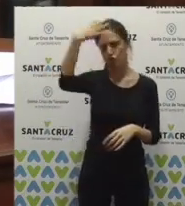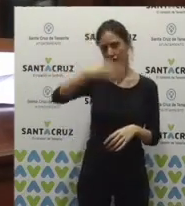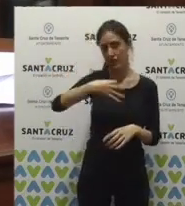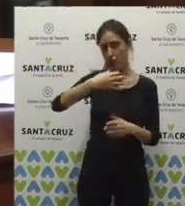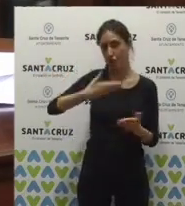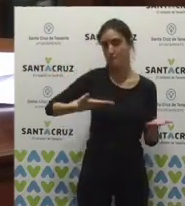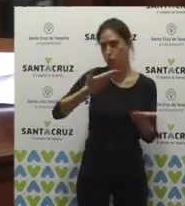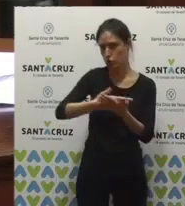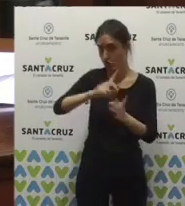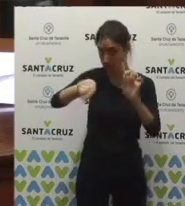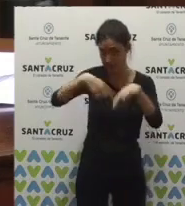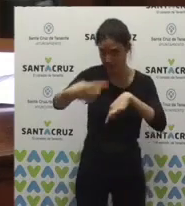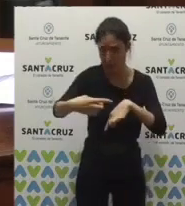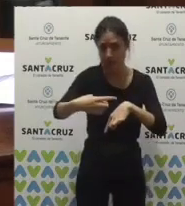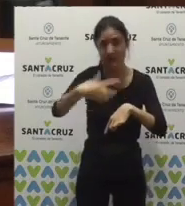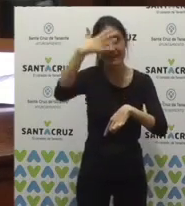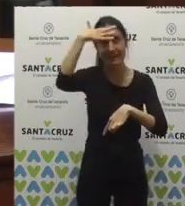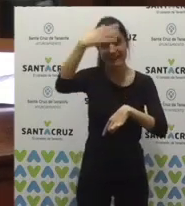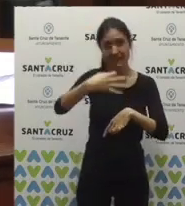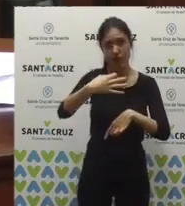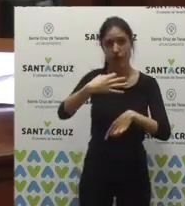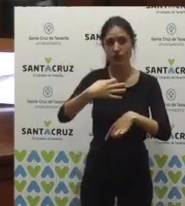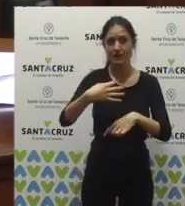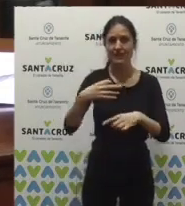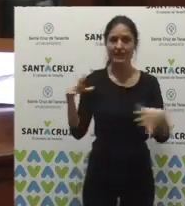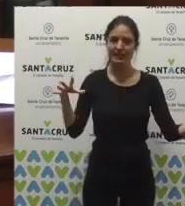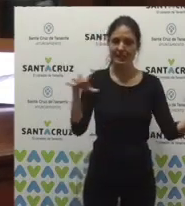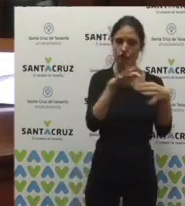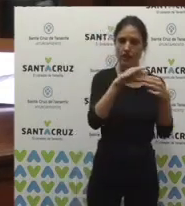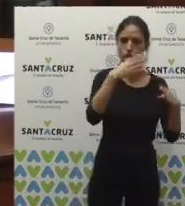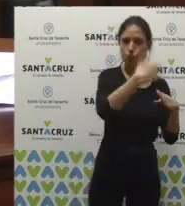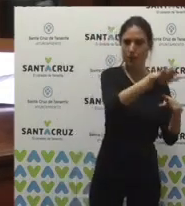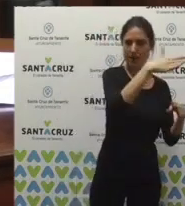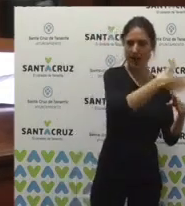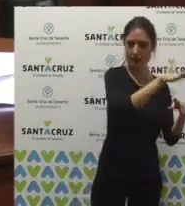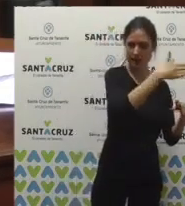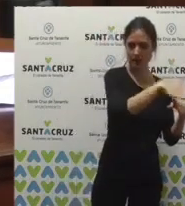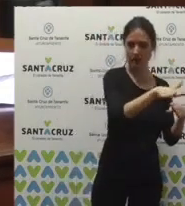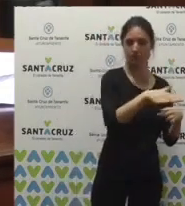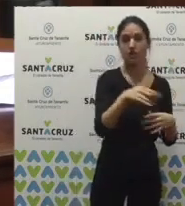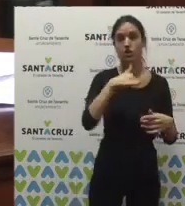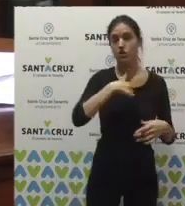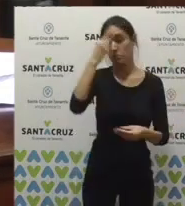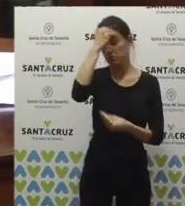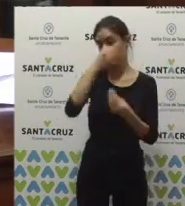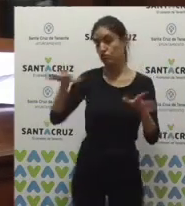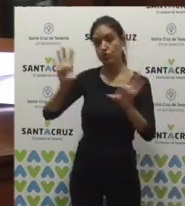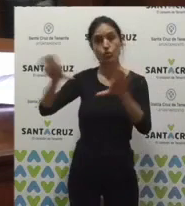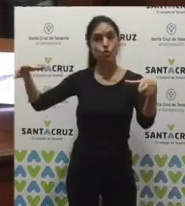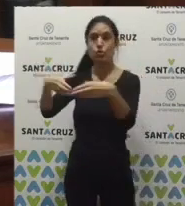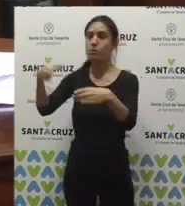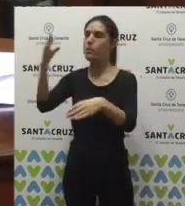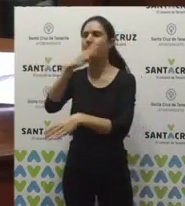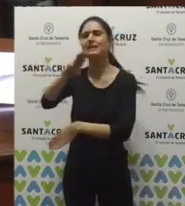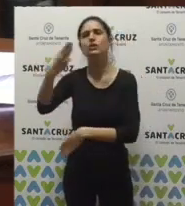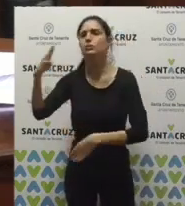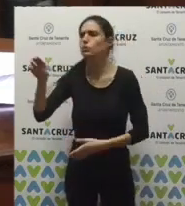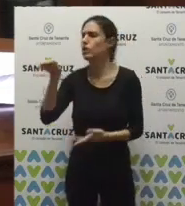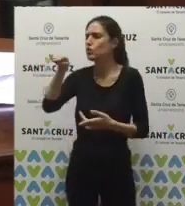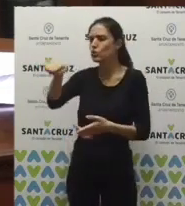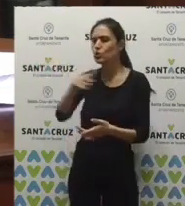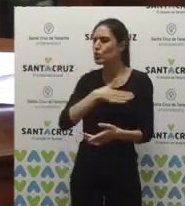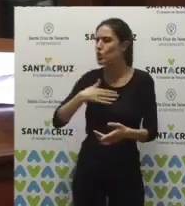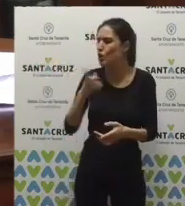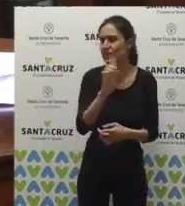después gira en torno al superávit yo creo que ustedes señores del partido popular señor de la guerra usted no quiere disponer del